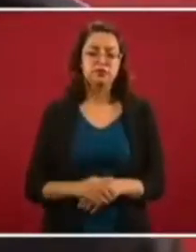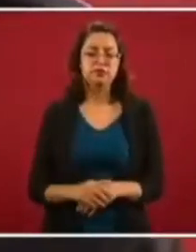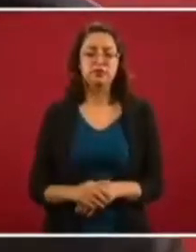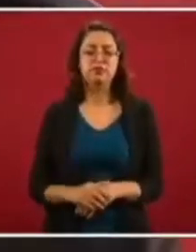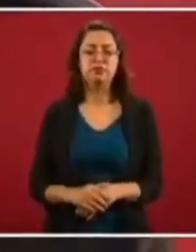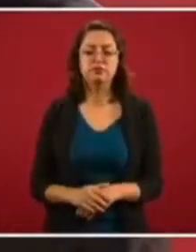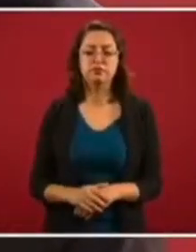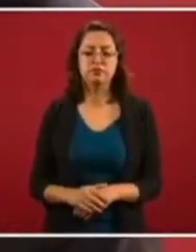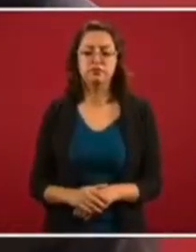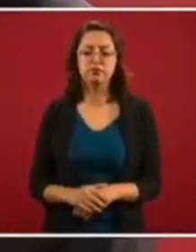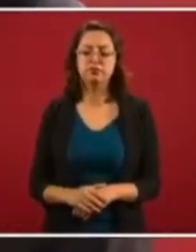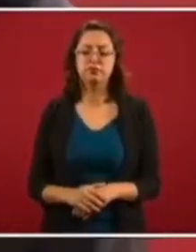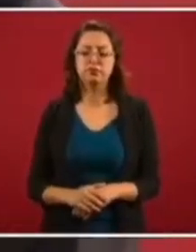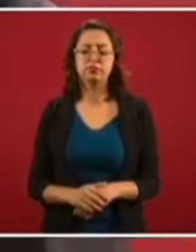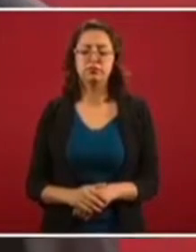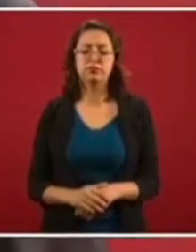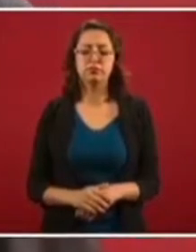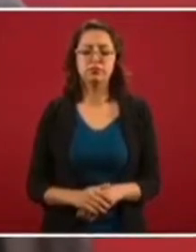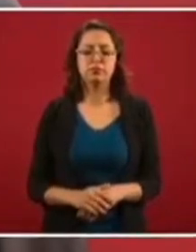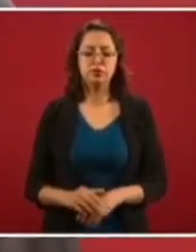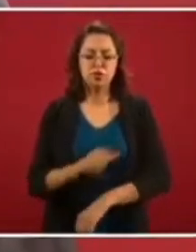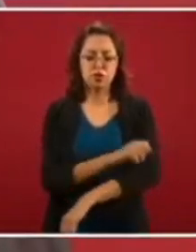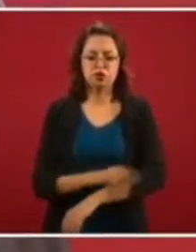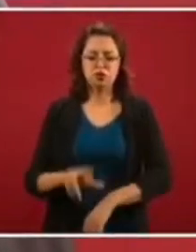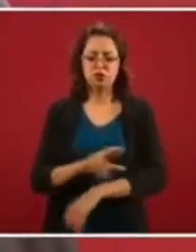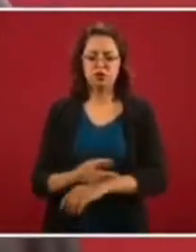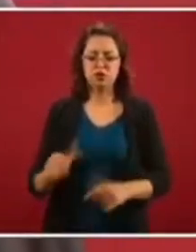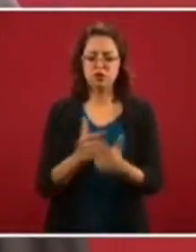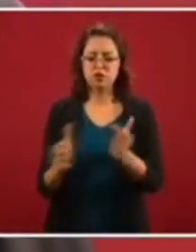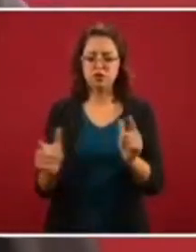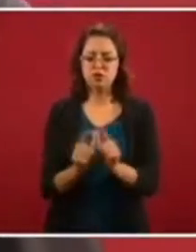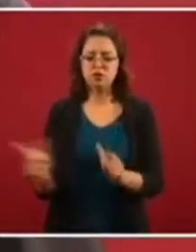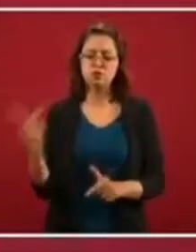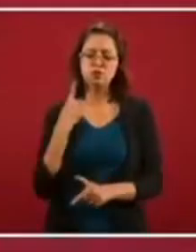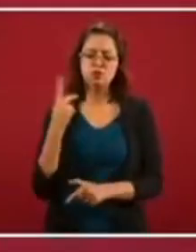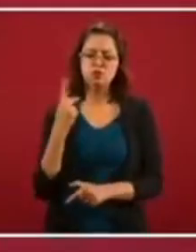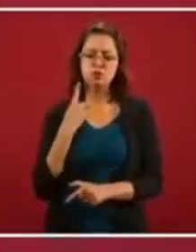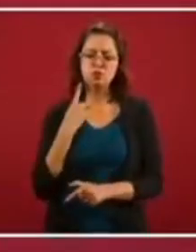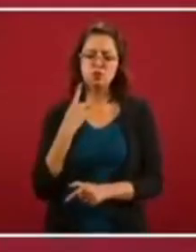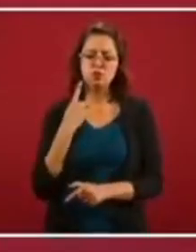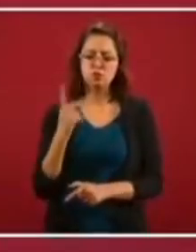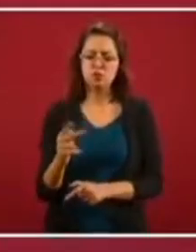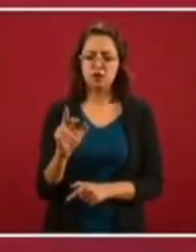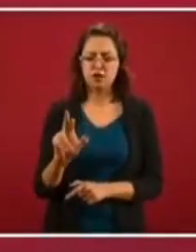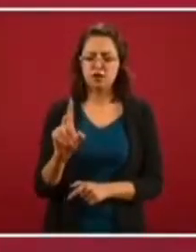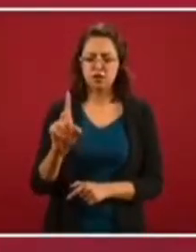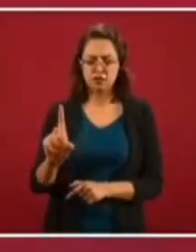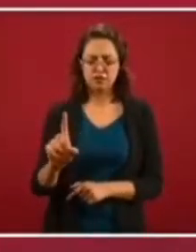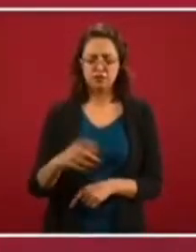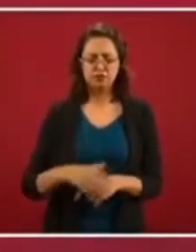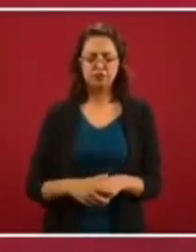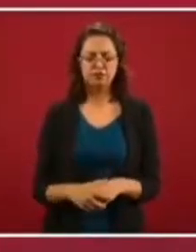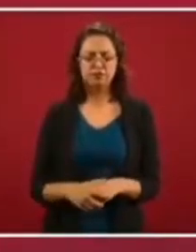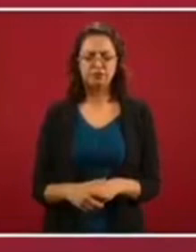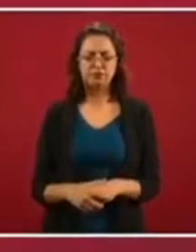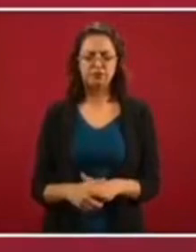coordinador del grupo parlamentario del PRD,